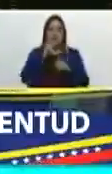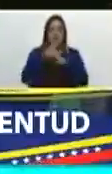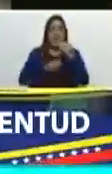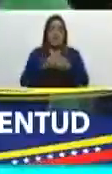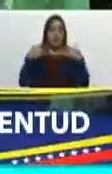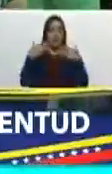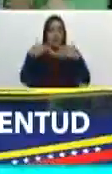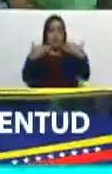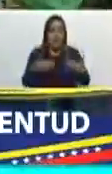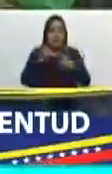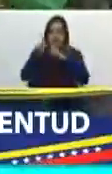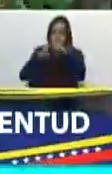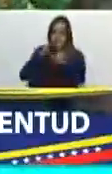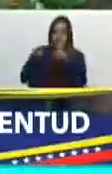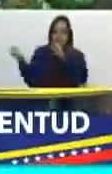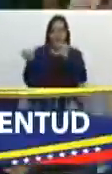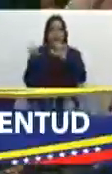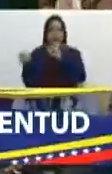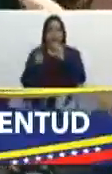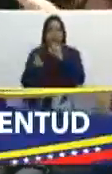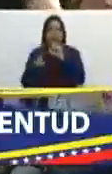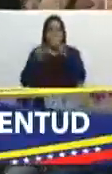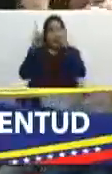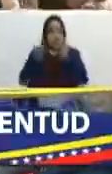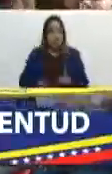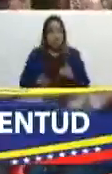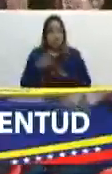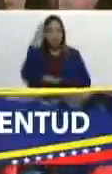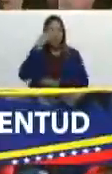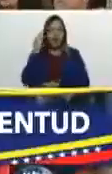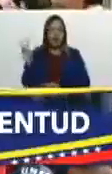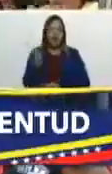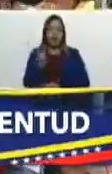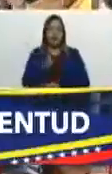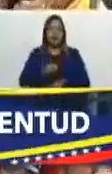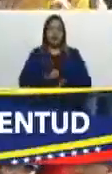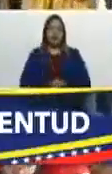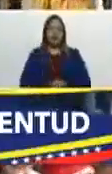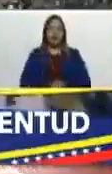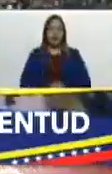adelante las consultas, los debates y las decisiones de la juventud venezolana.